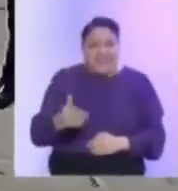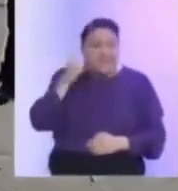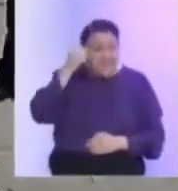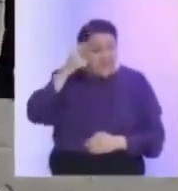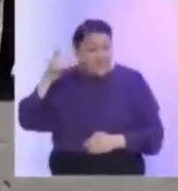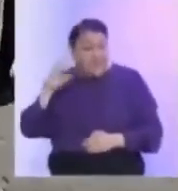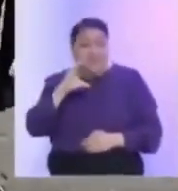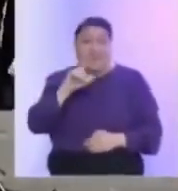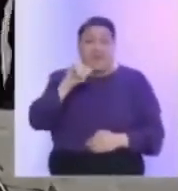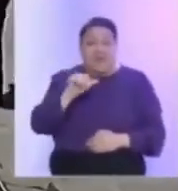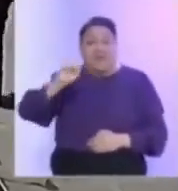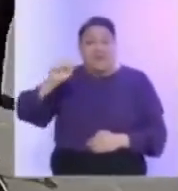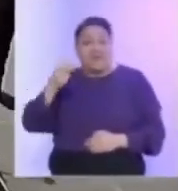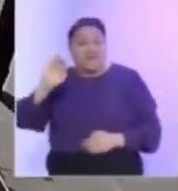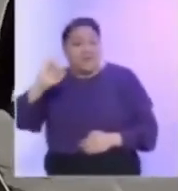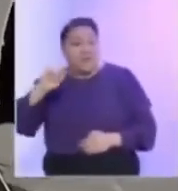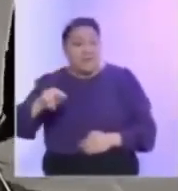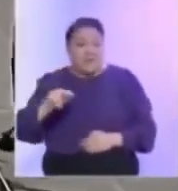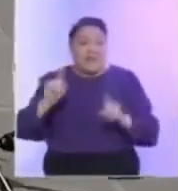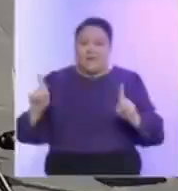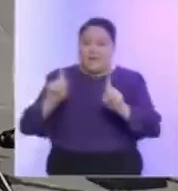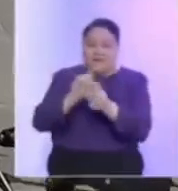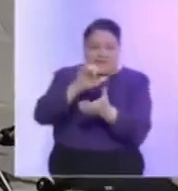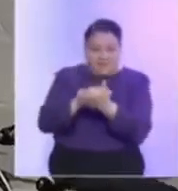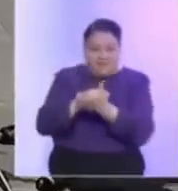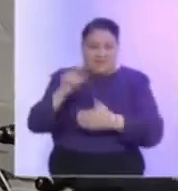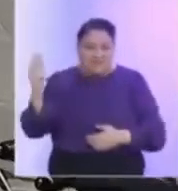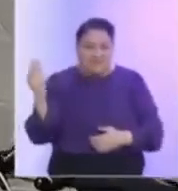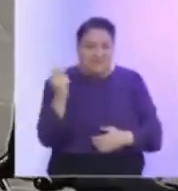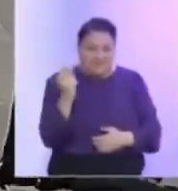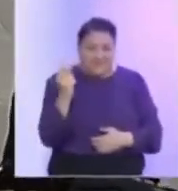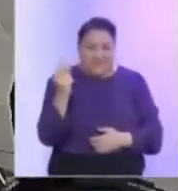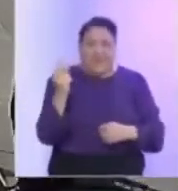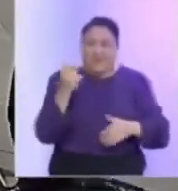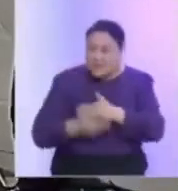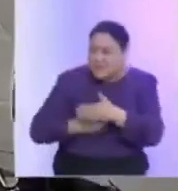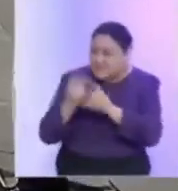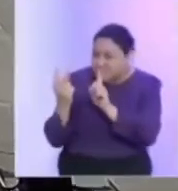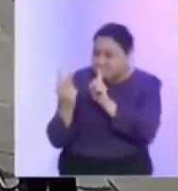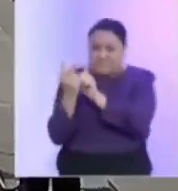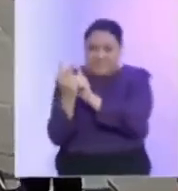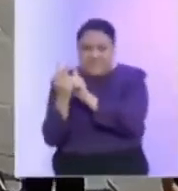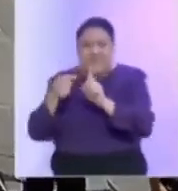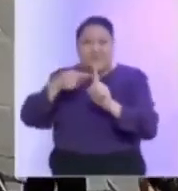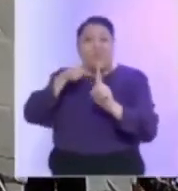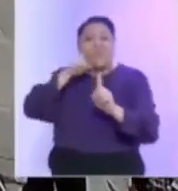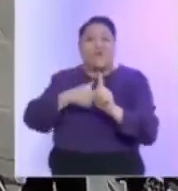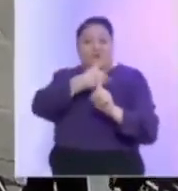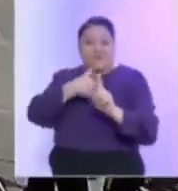doctora Claudia shinba pardo acompañada de su esposo y es recibida por la magistrada presidenta del